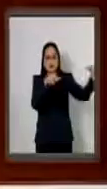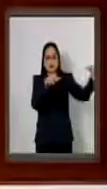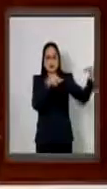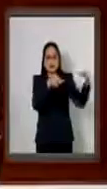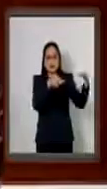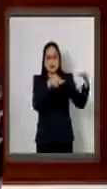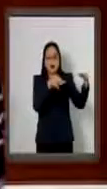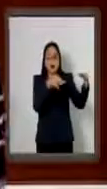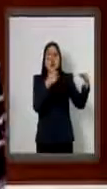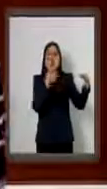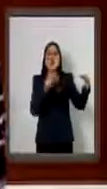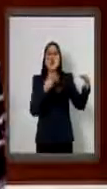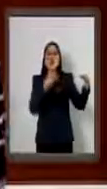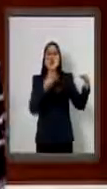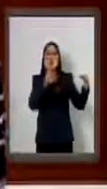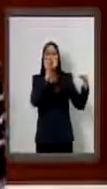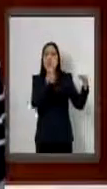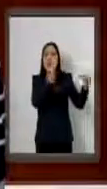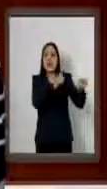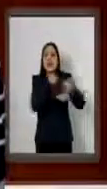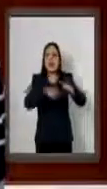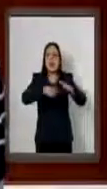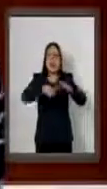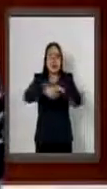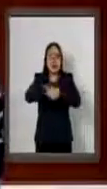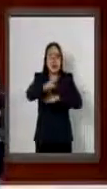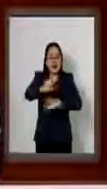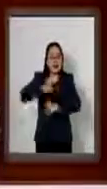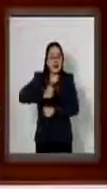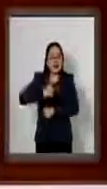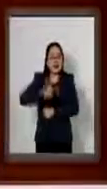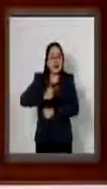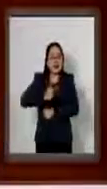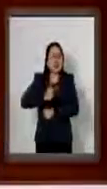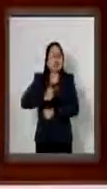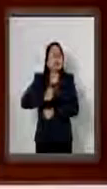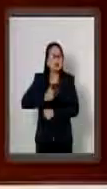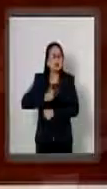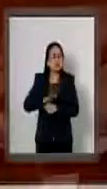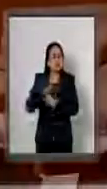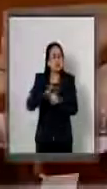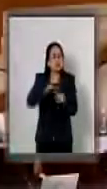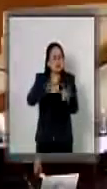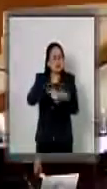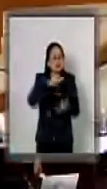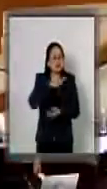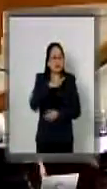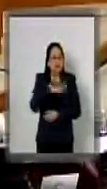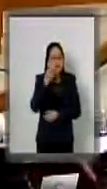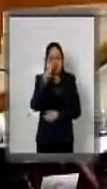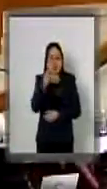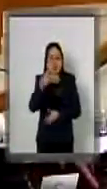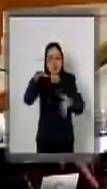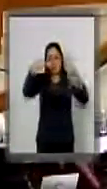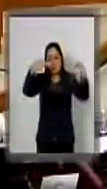Todo lo rojo, ahí están las Fuerzas Armadas. Este es el mapa de